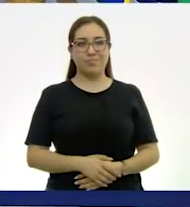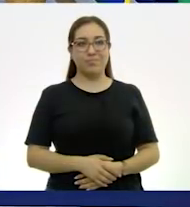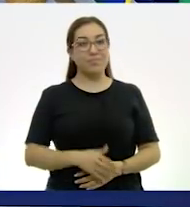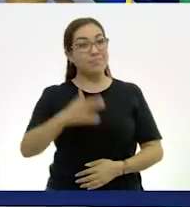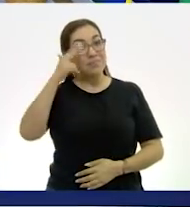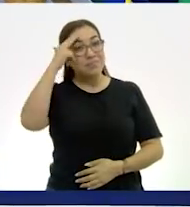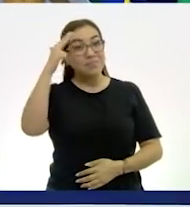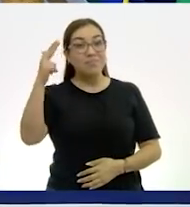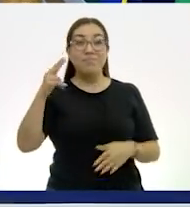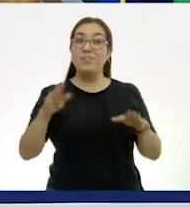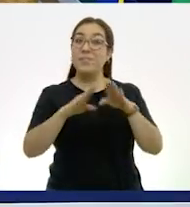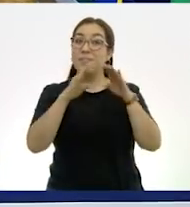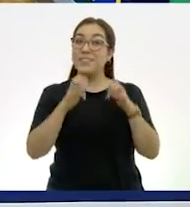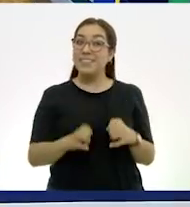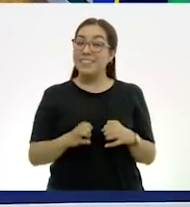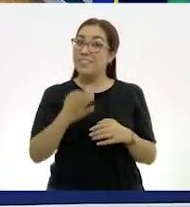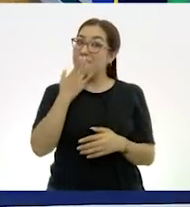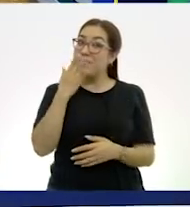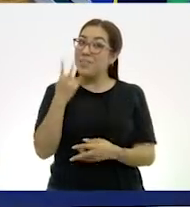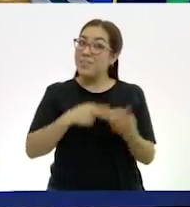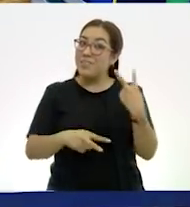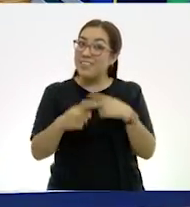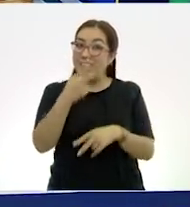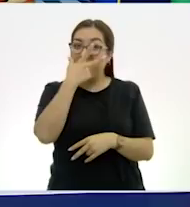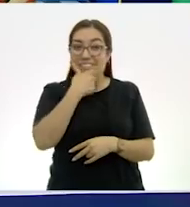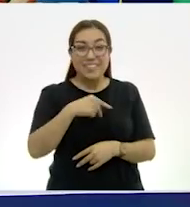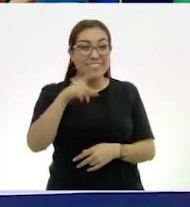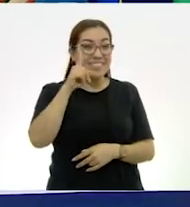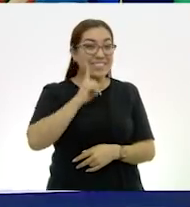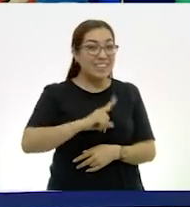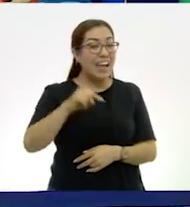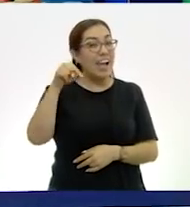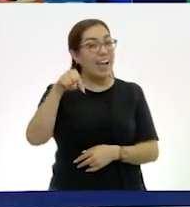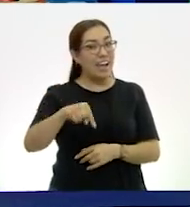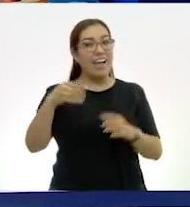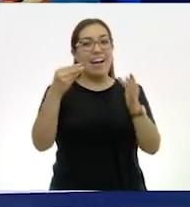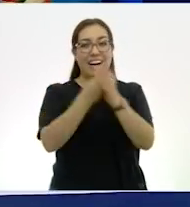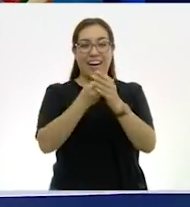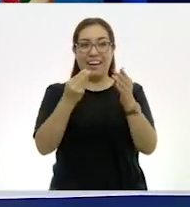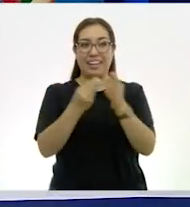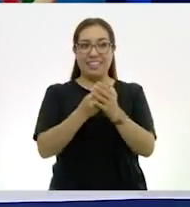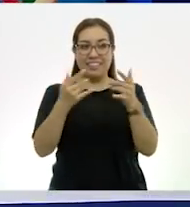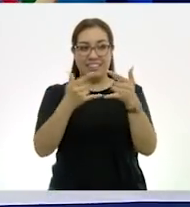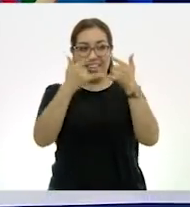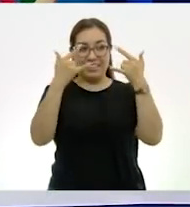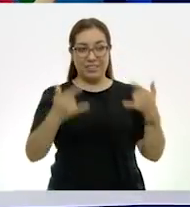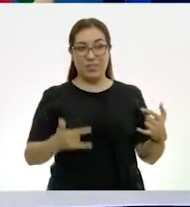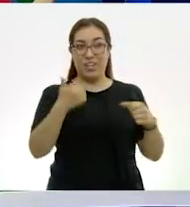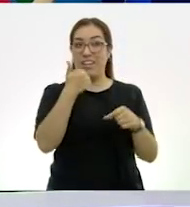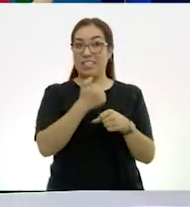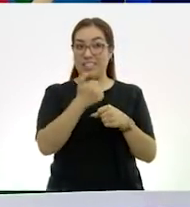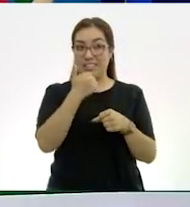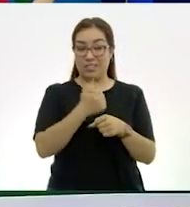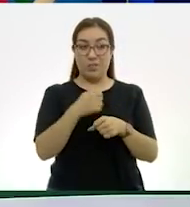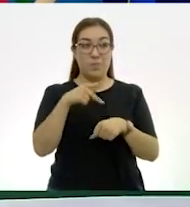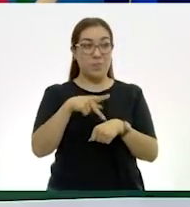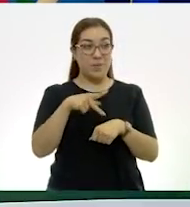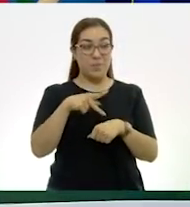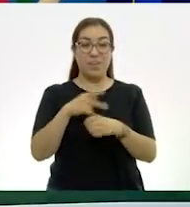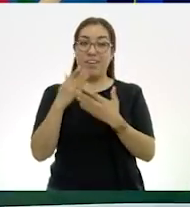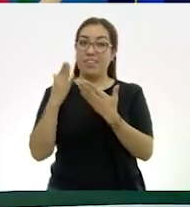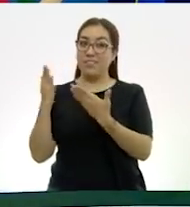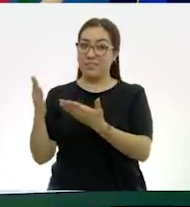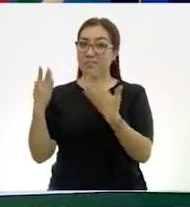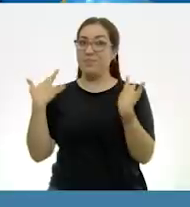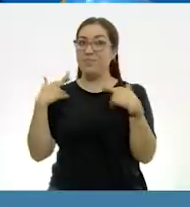¿Cómo están? Bienvenidos y bienvenidas a su sesión de historia para sexto grado y para eso ya nos acompaña el